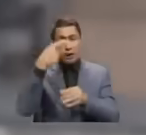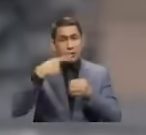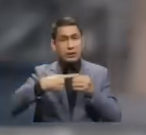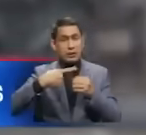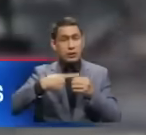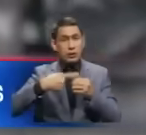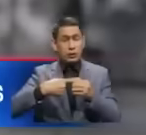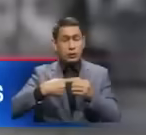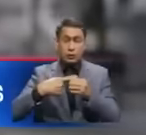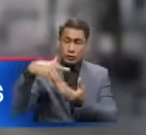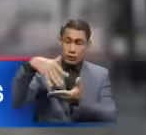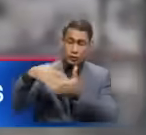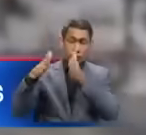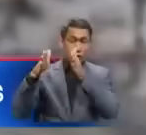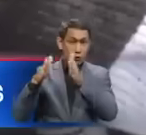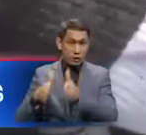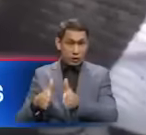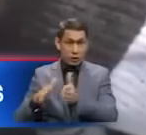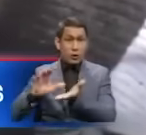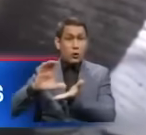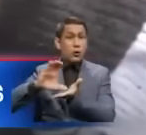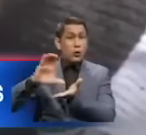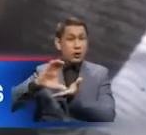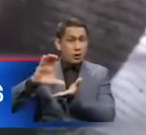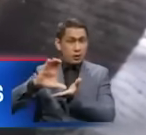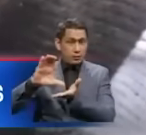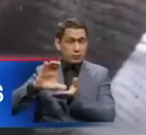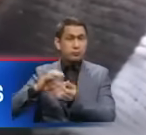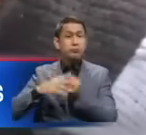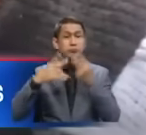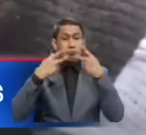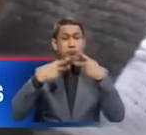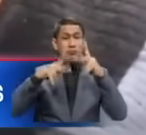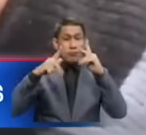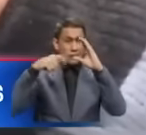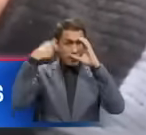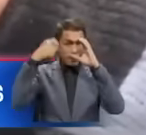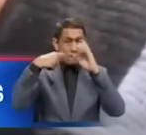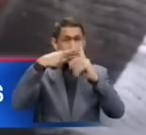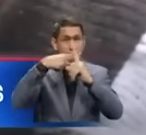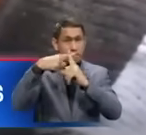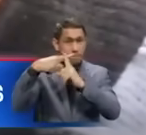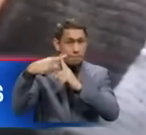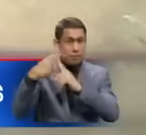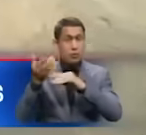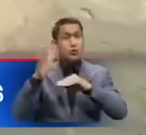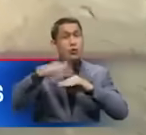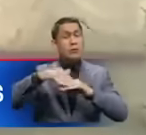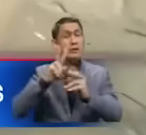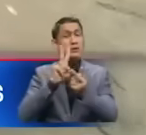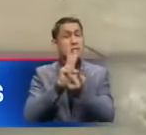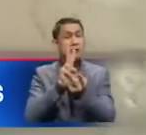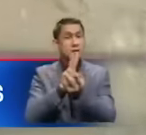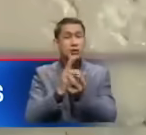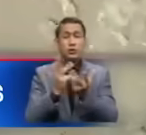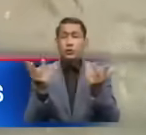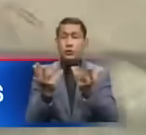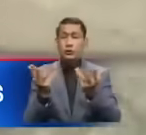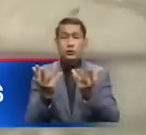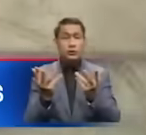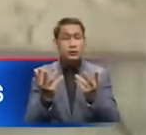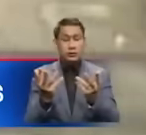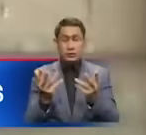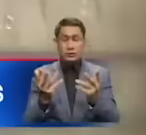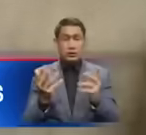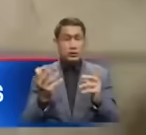serían estudiantes de un colegio quienes supuestamente habrían difundido un video con contenido sexual, donde se involucra una menor de